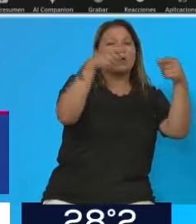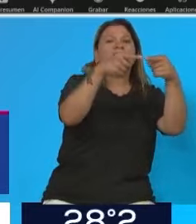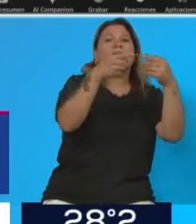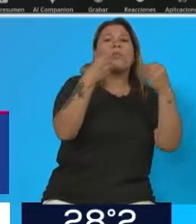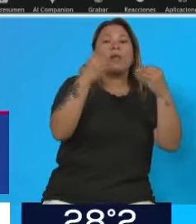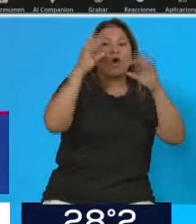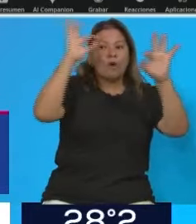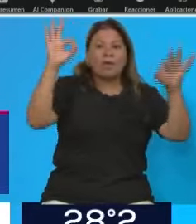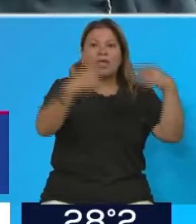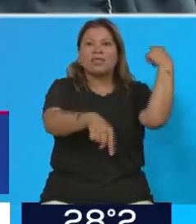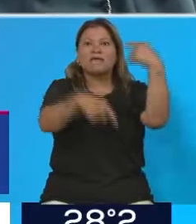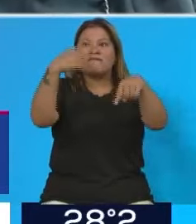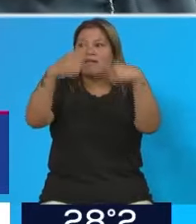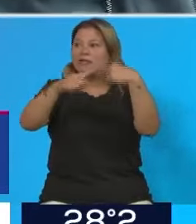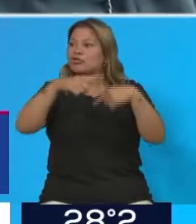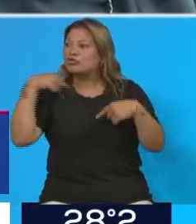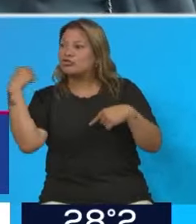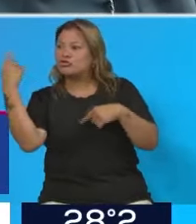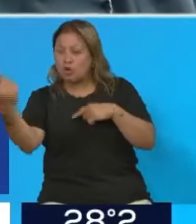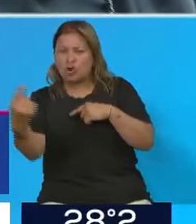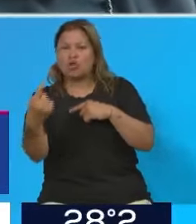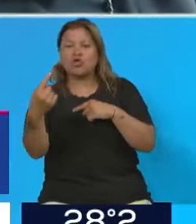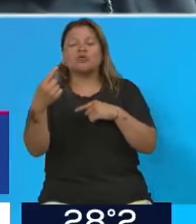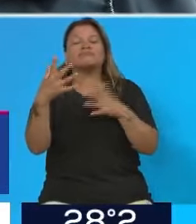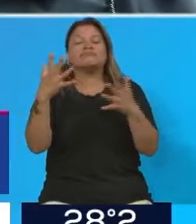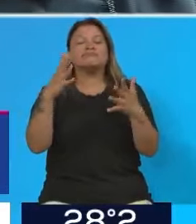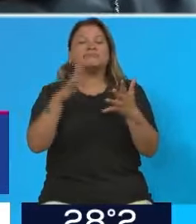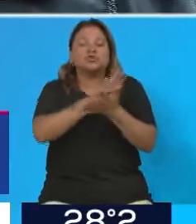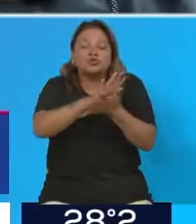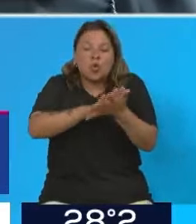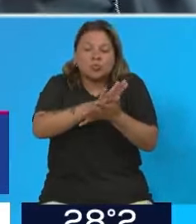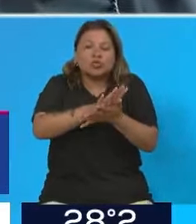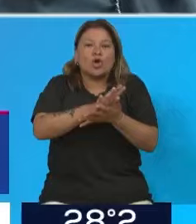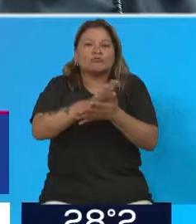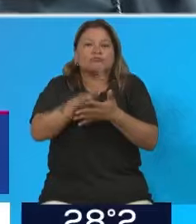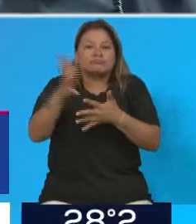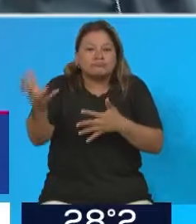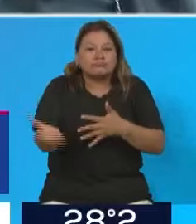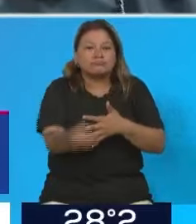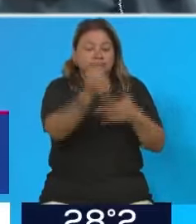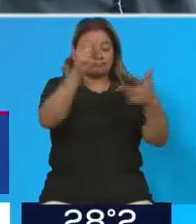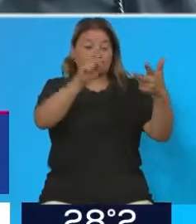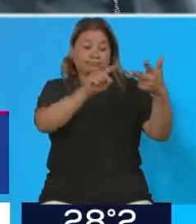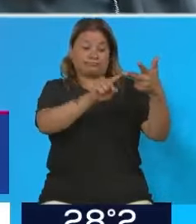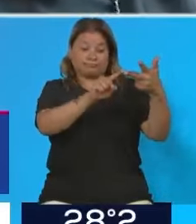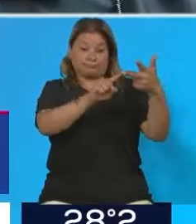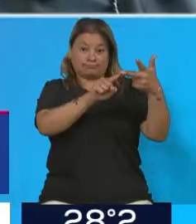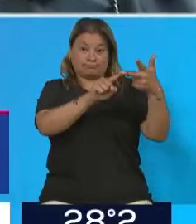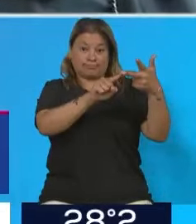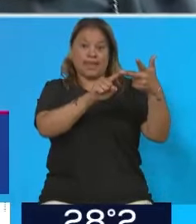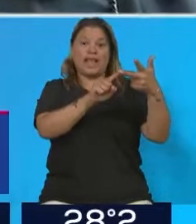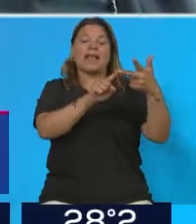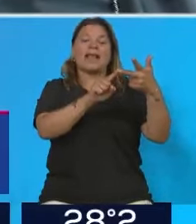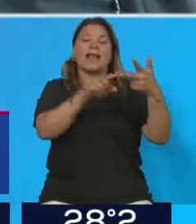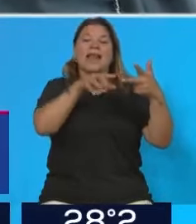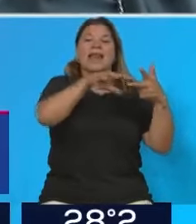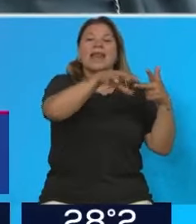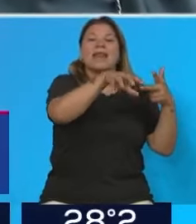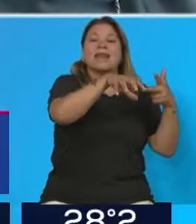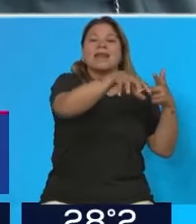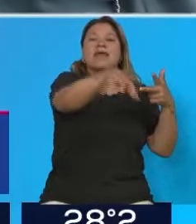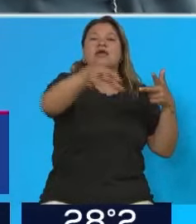las voces se involucren en la búsqueda de consensos y el tercer punto tiene que ver con las regiones a nosotros los